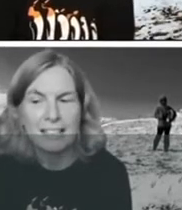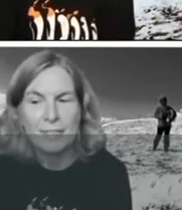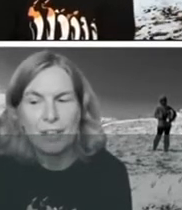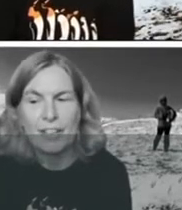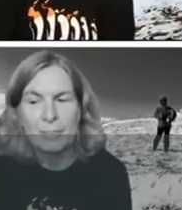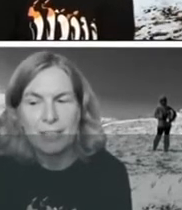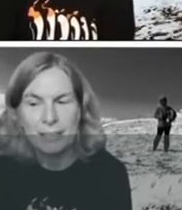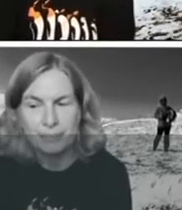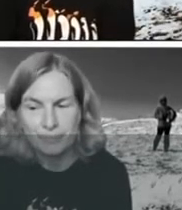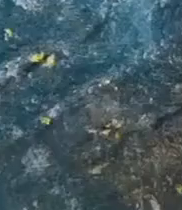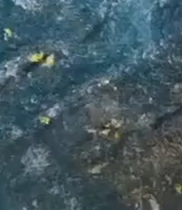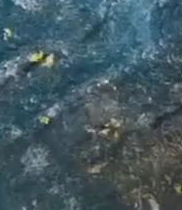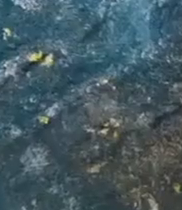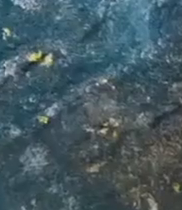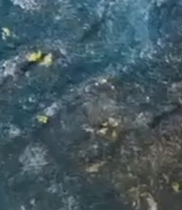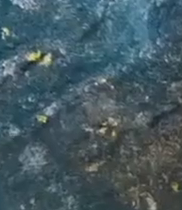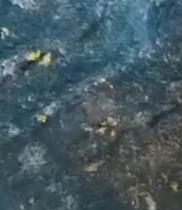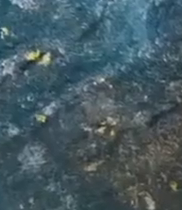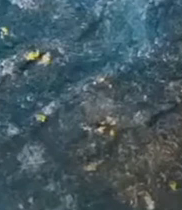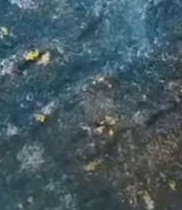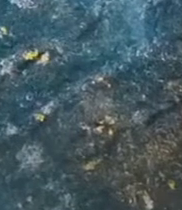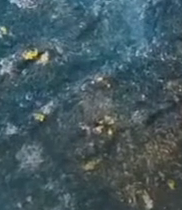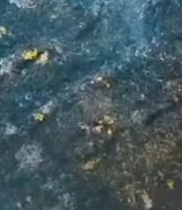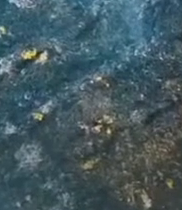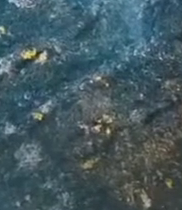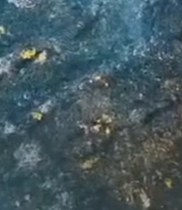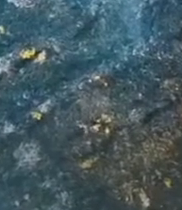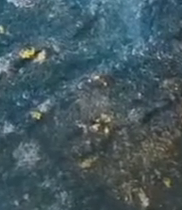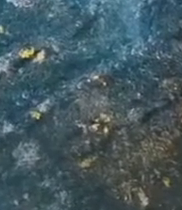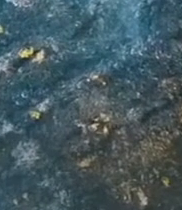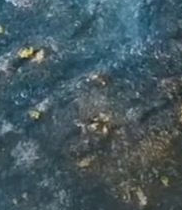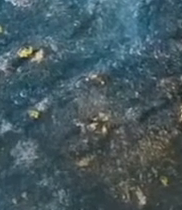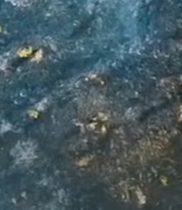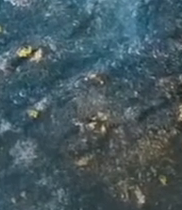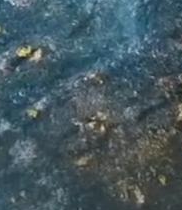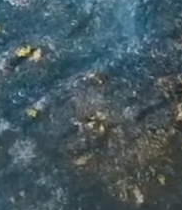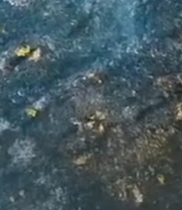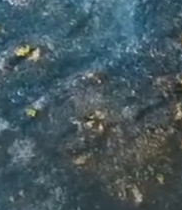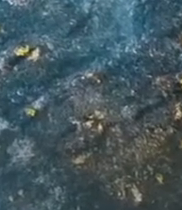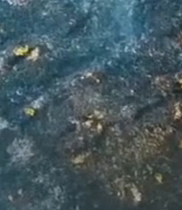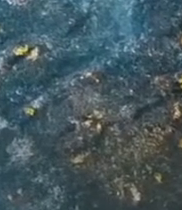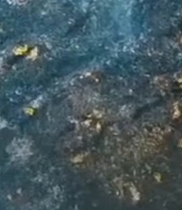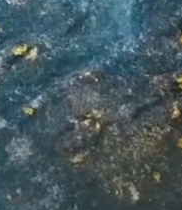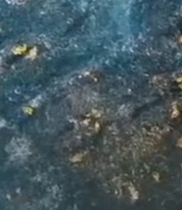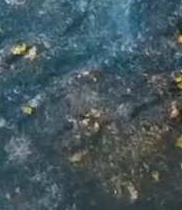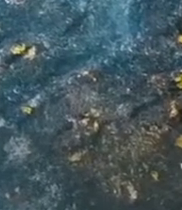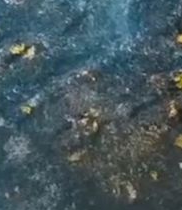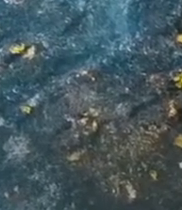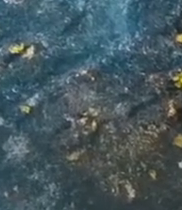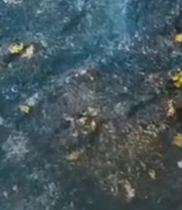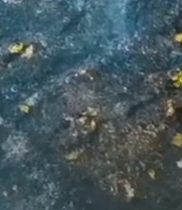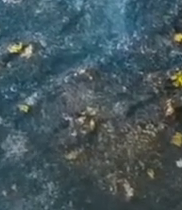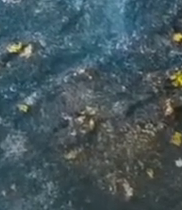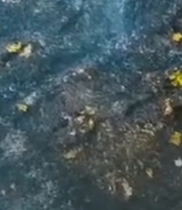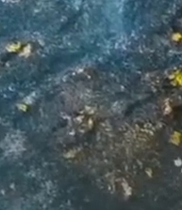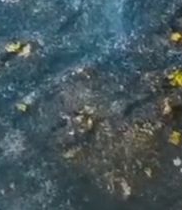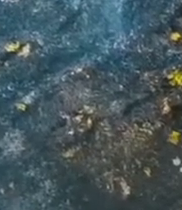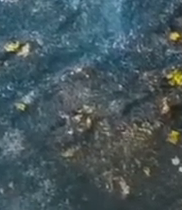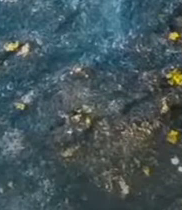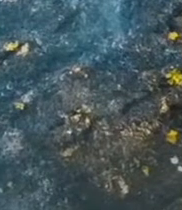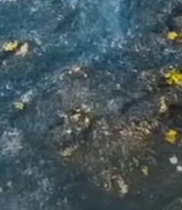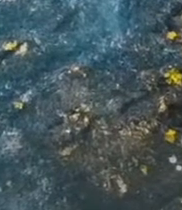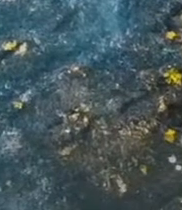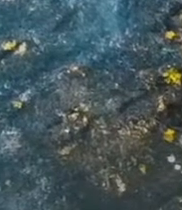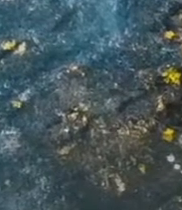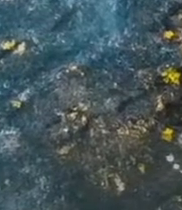que habrían sido realmente altos y habrían causado cambios masivos en la salud humana, efectos catastróficos para la salud humana,